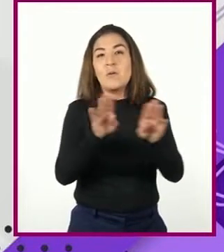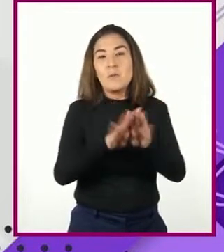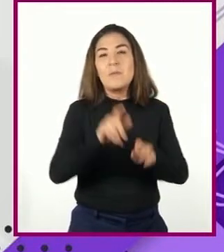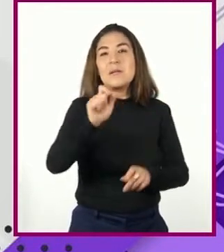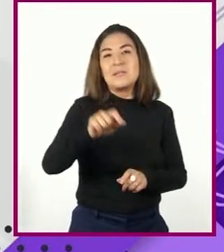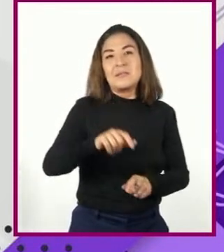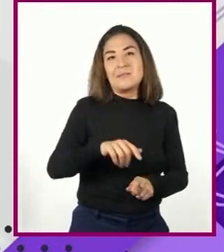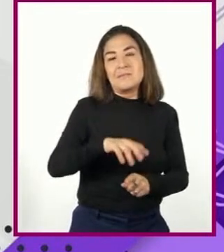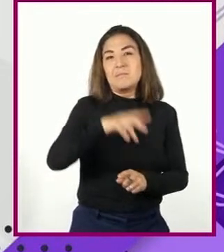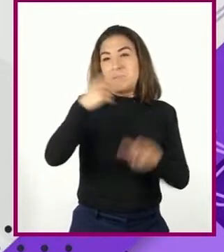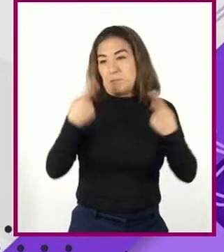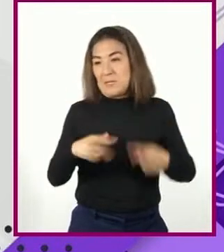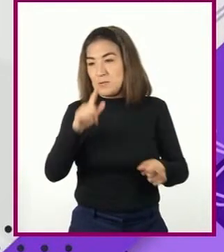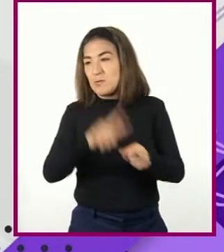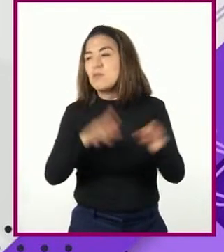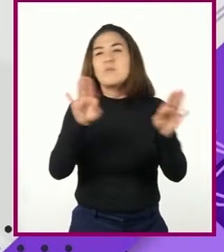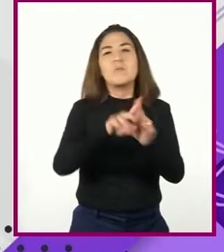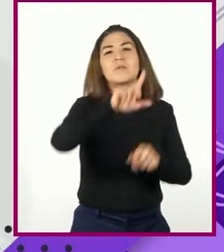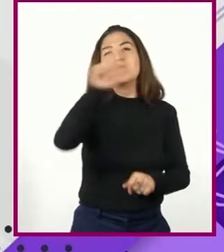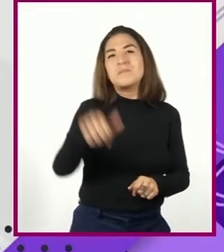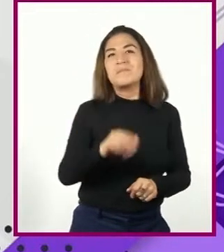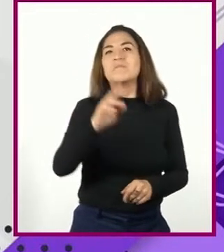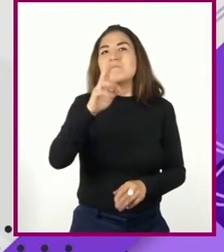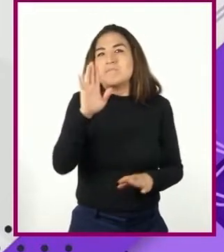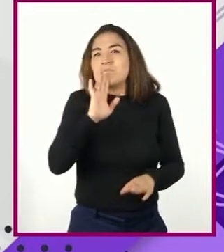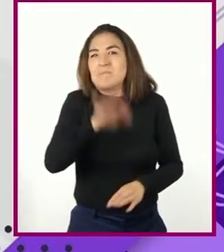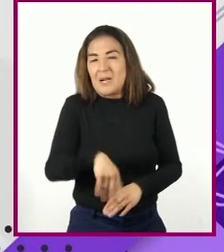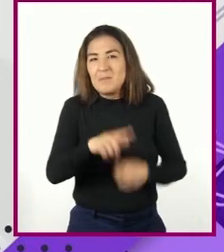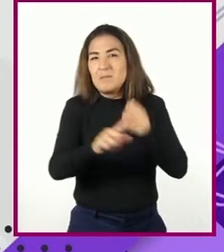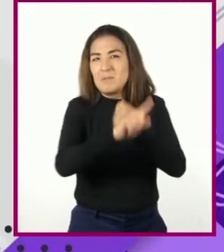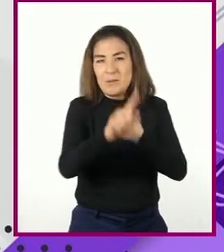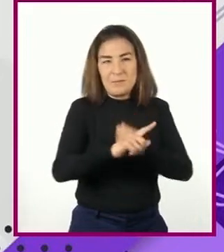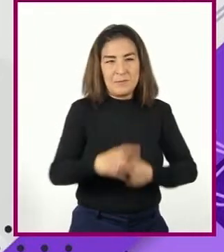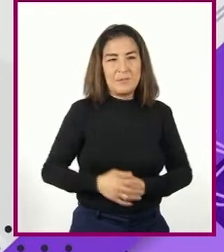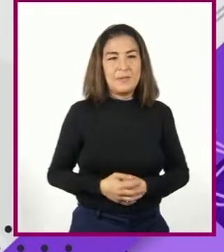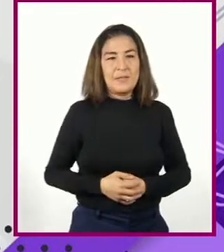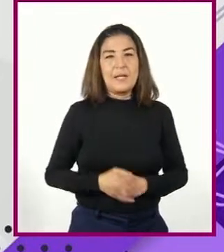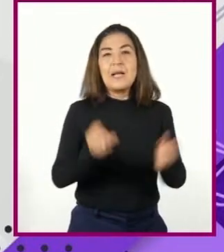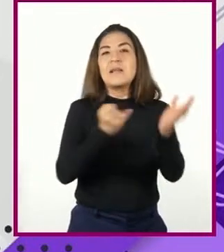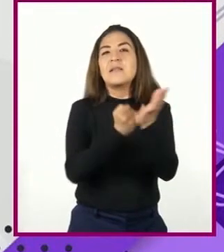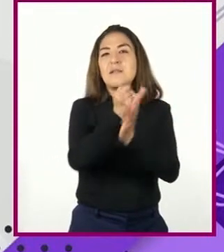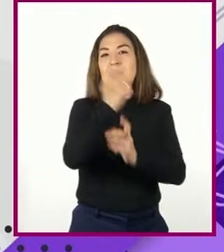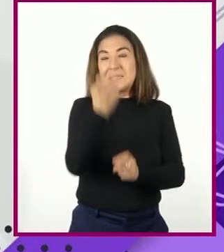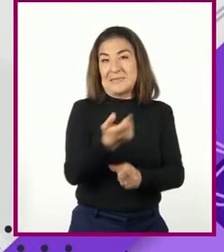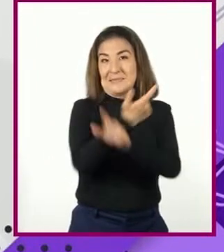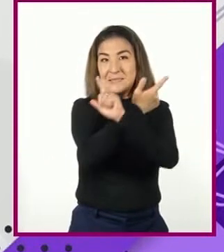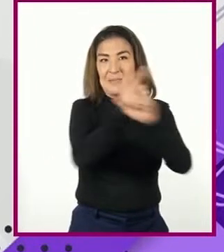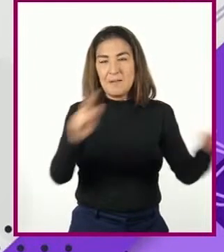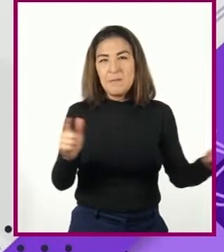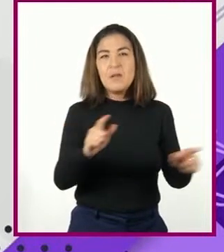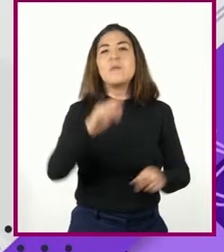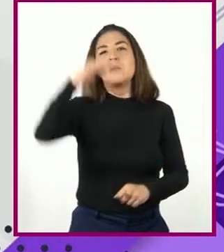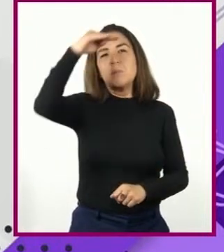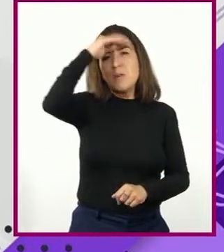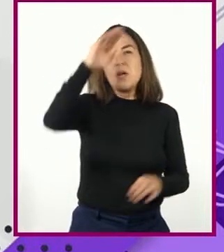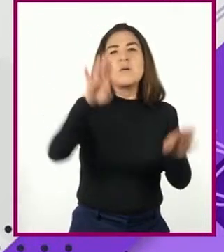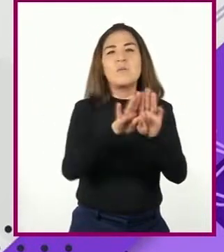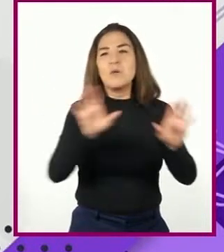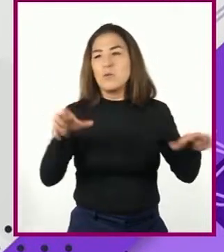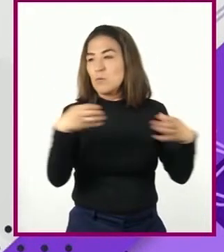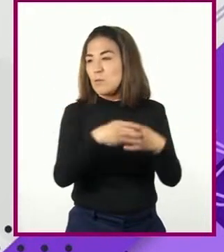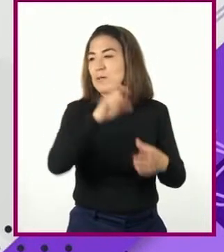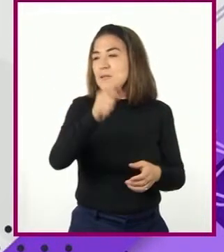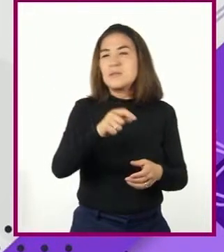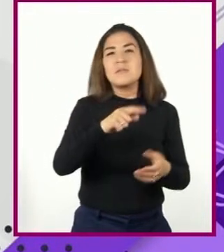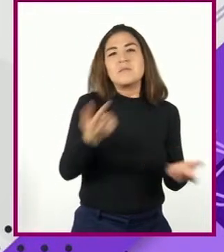una amenaza para las y los demás. Las decisiones auténticamente libres implican pensar en la comunidad como